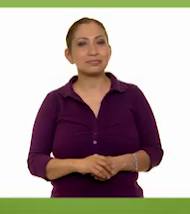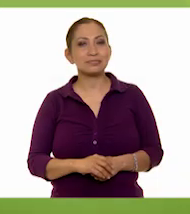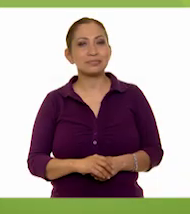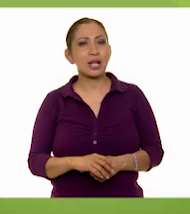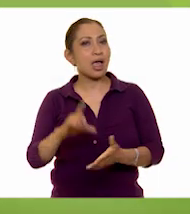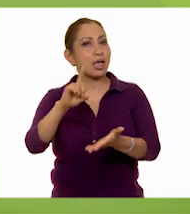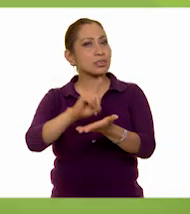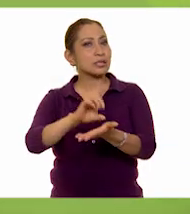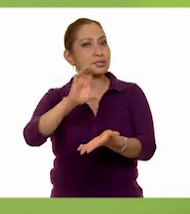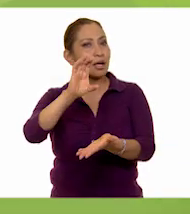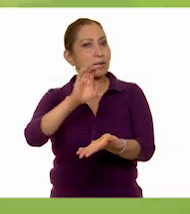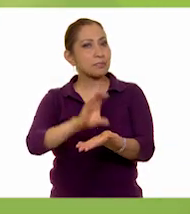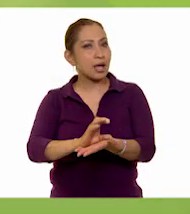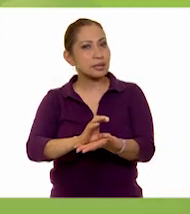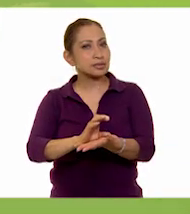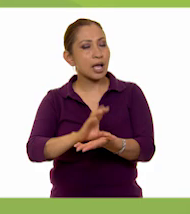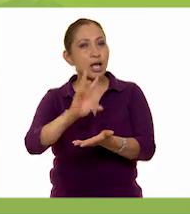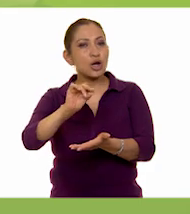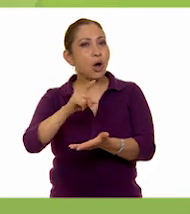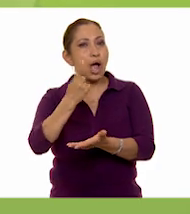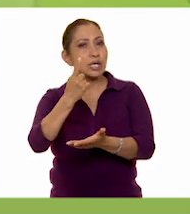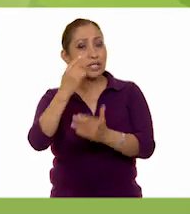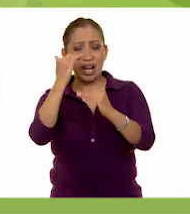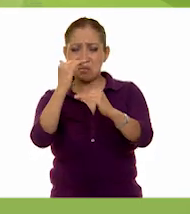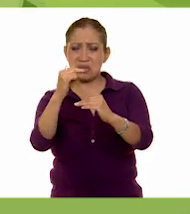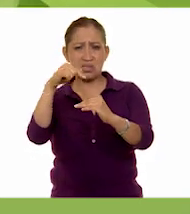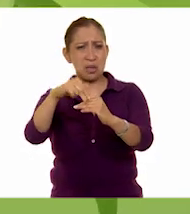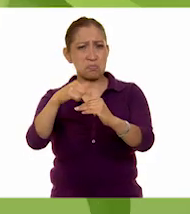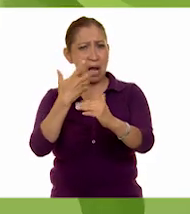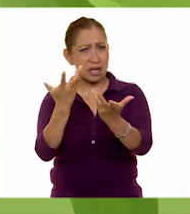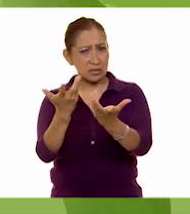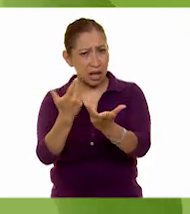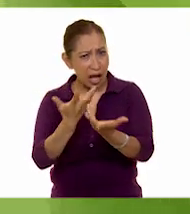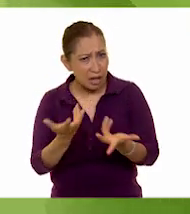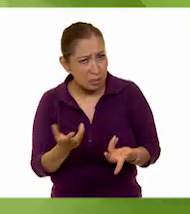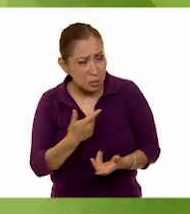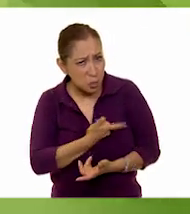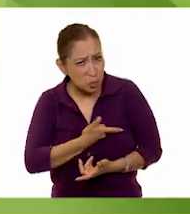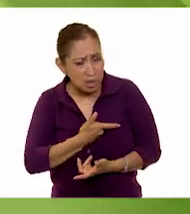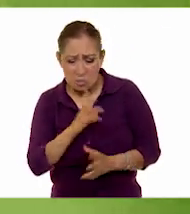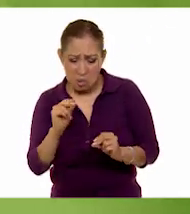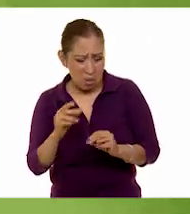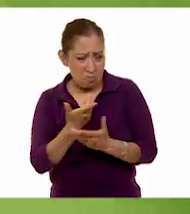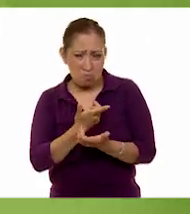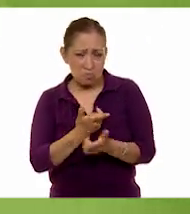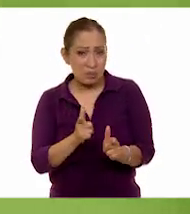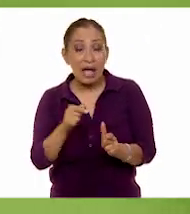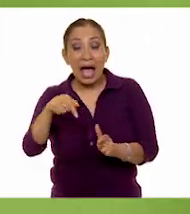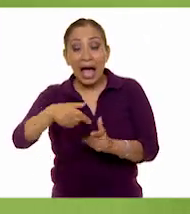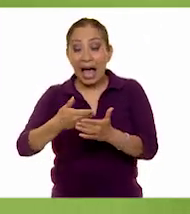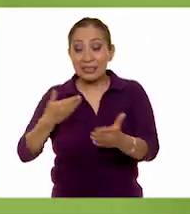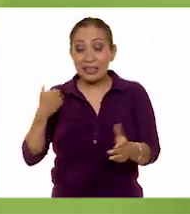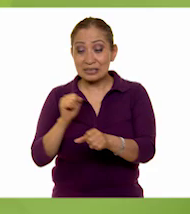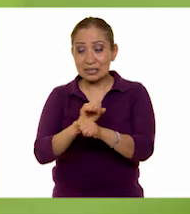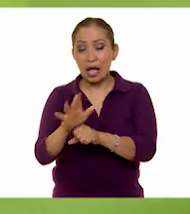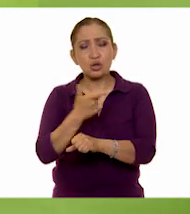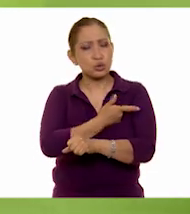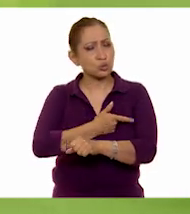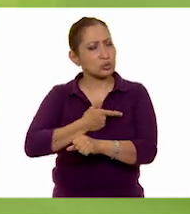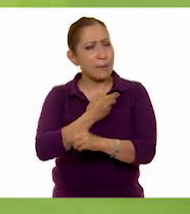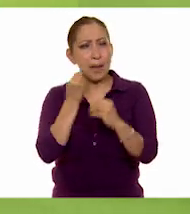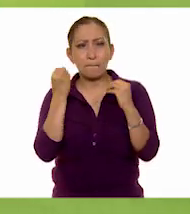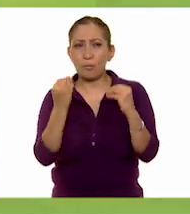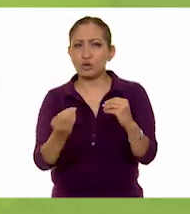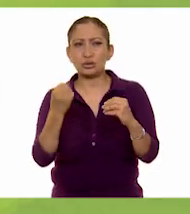La discapacidad no es un impedimento para hacer lo que les gusta. Antes de esta pandemia, disfrutábamos